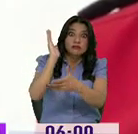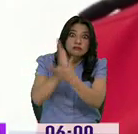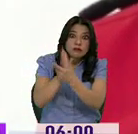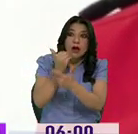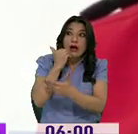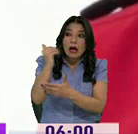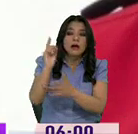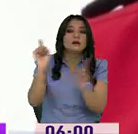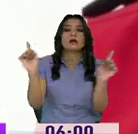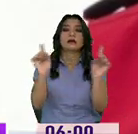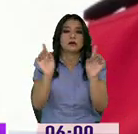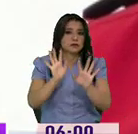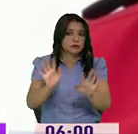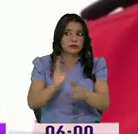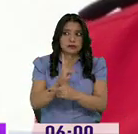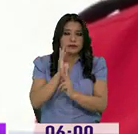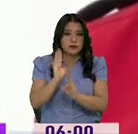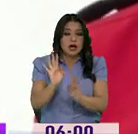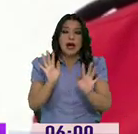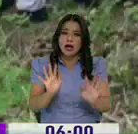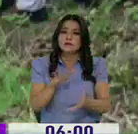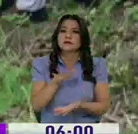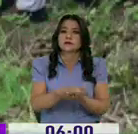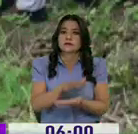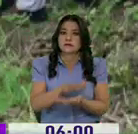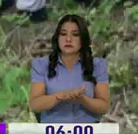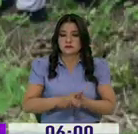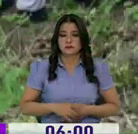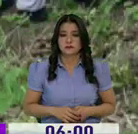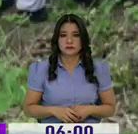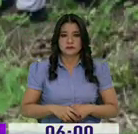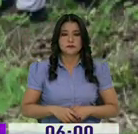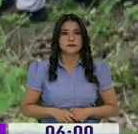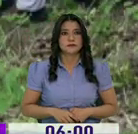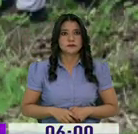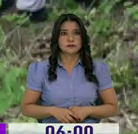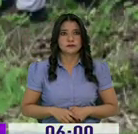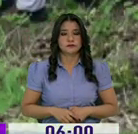que matarles, porque así pasan tranquilas. Informó José Morales.